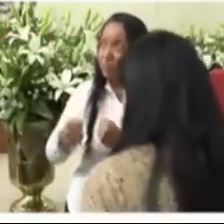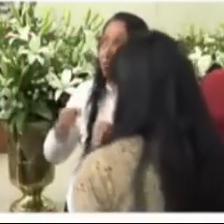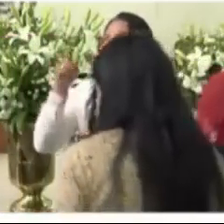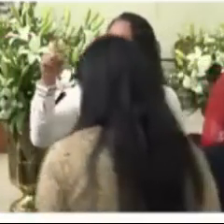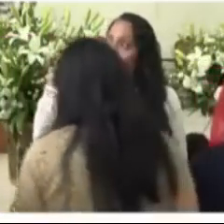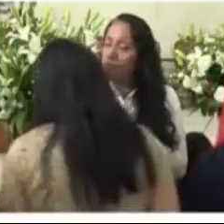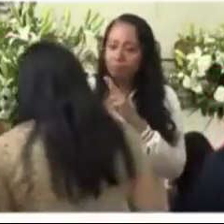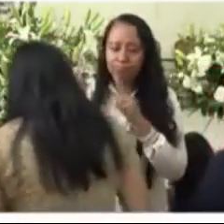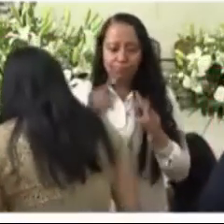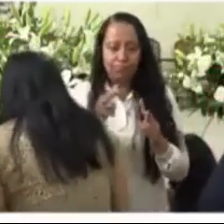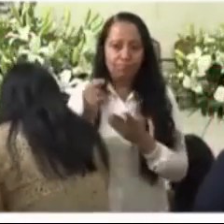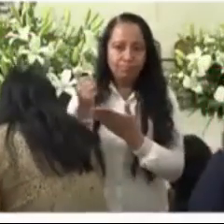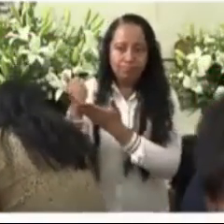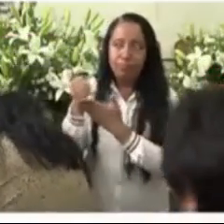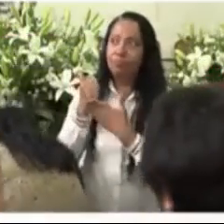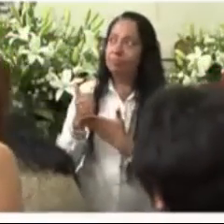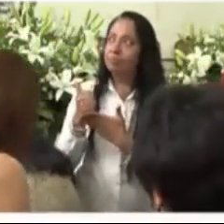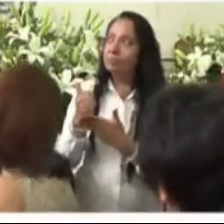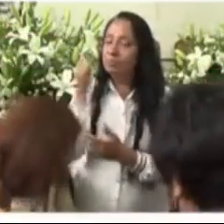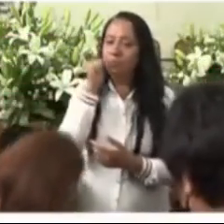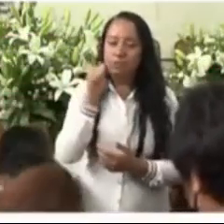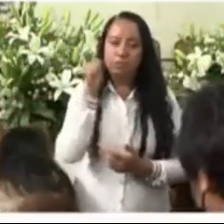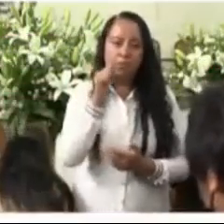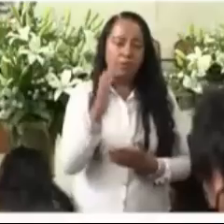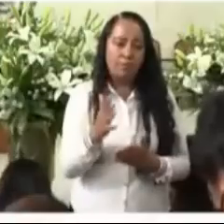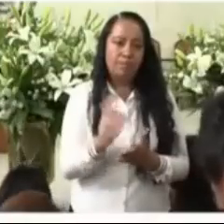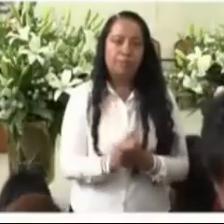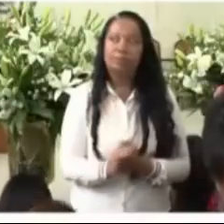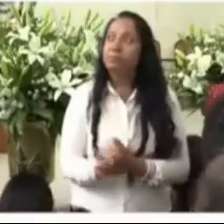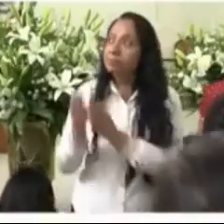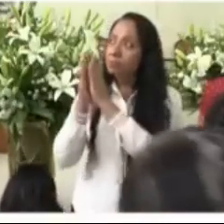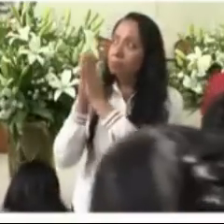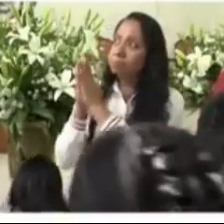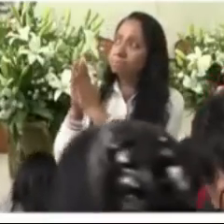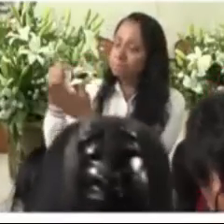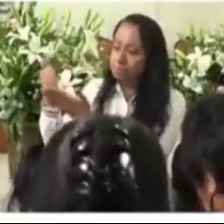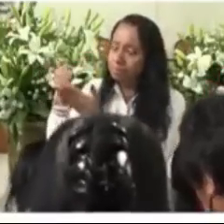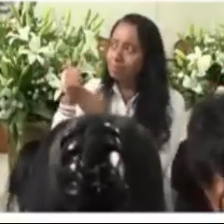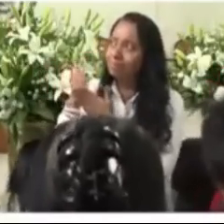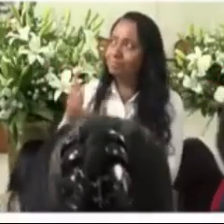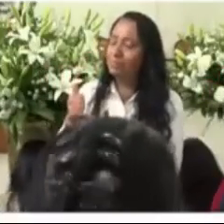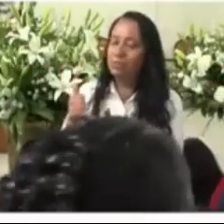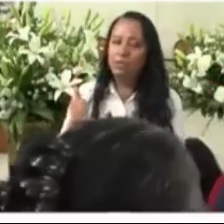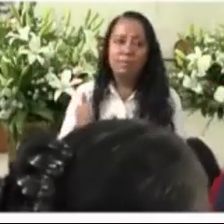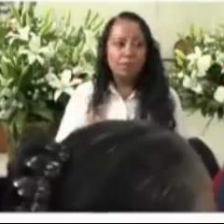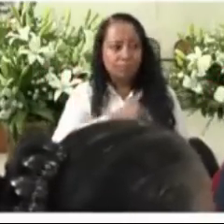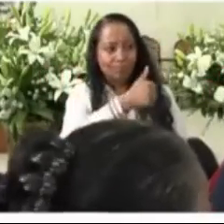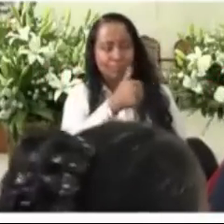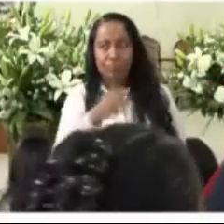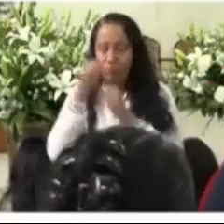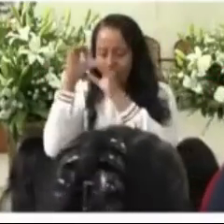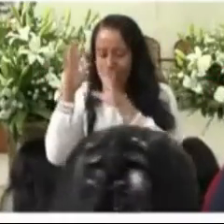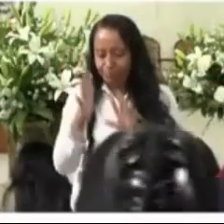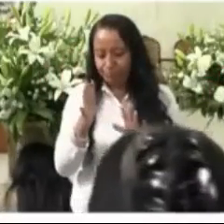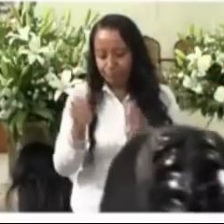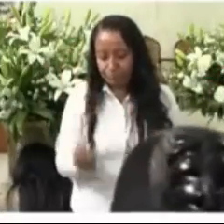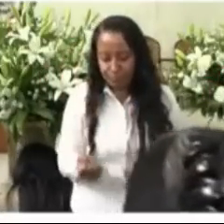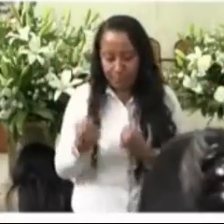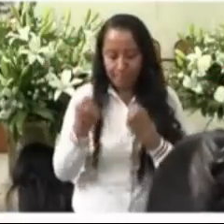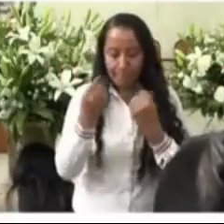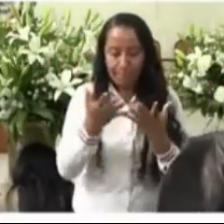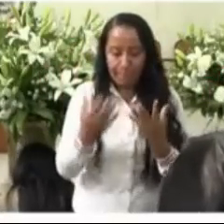oyes. Dame fuerzas, dame tu ayuda, dame tu fortaleza, susténtame, sosténme.